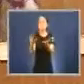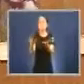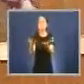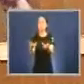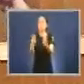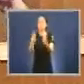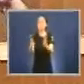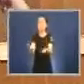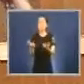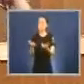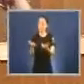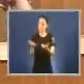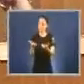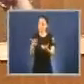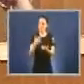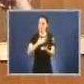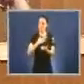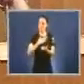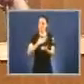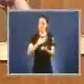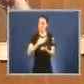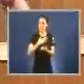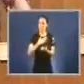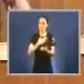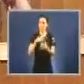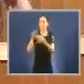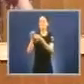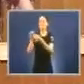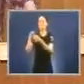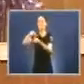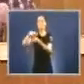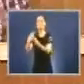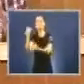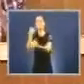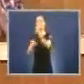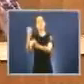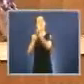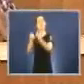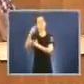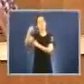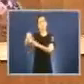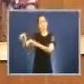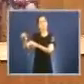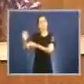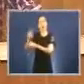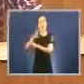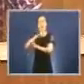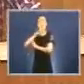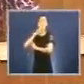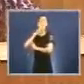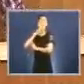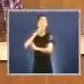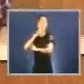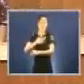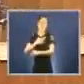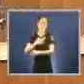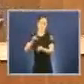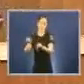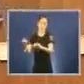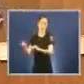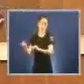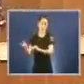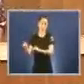potestativa en relación coa situación económica dos suxeitos pasivos, nen tampouco en función do valor catastral. Consecuencia do cal, e